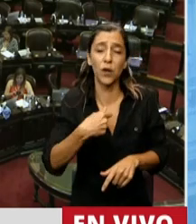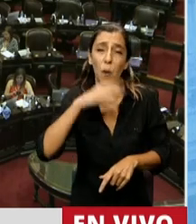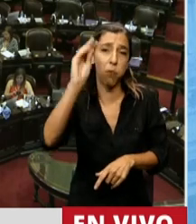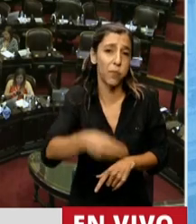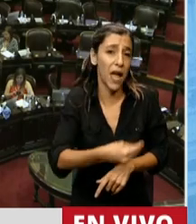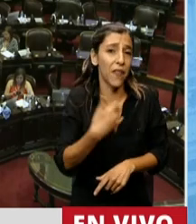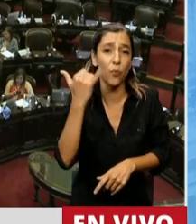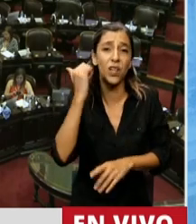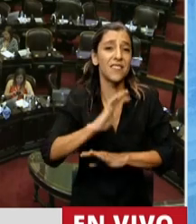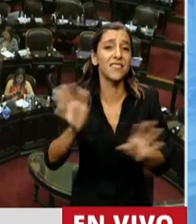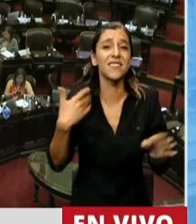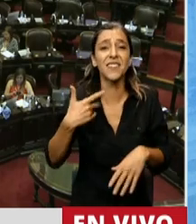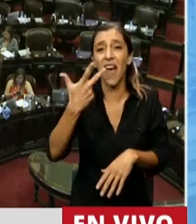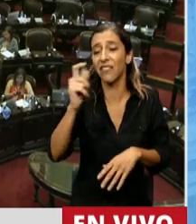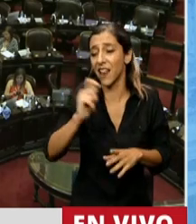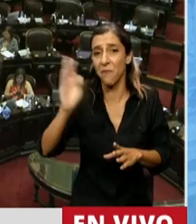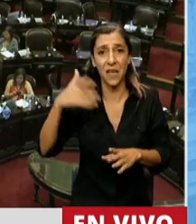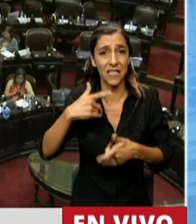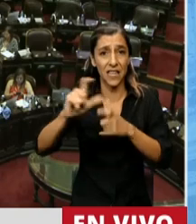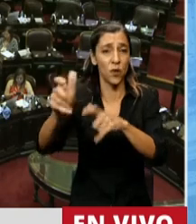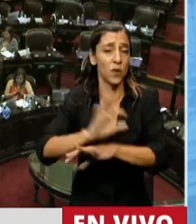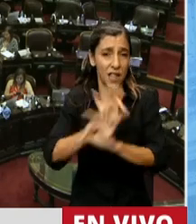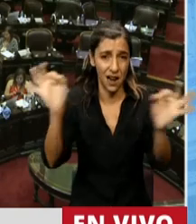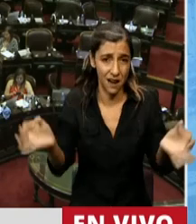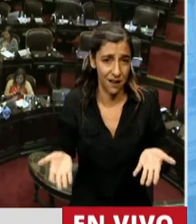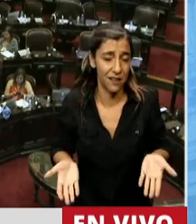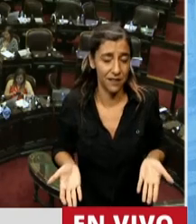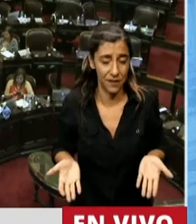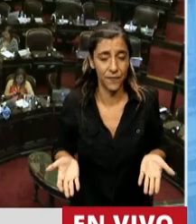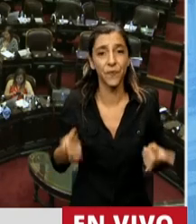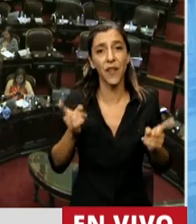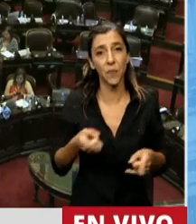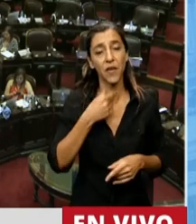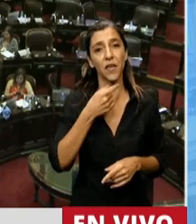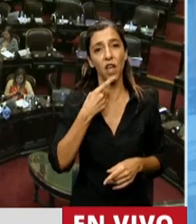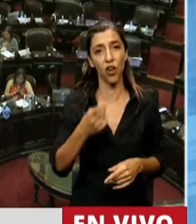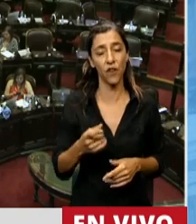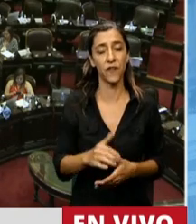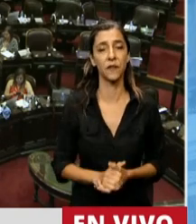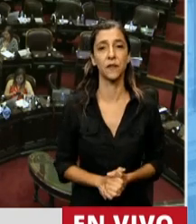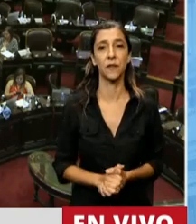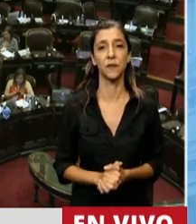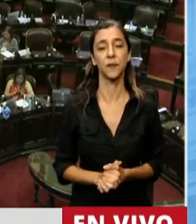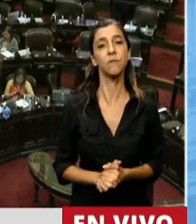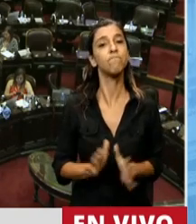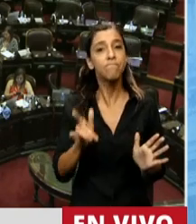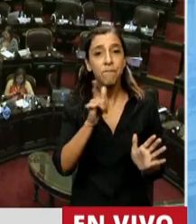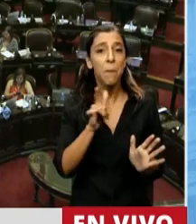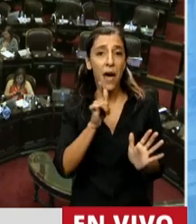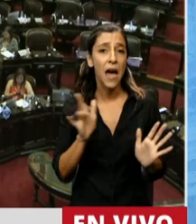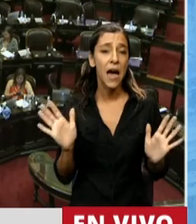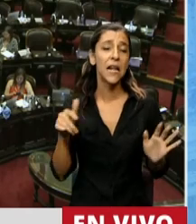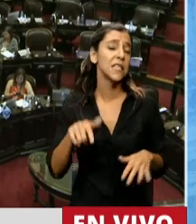de ajuste. Por otra parte, quiero decirles que Creo que esto va a volver